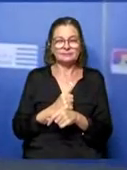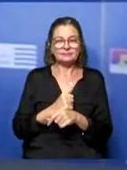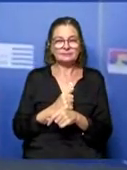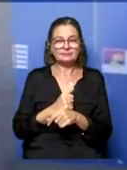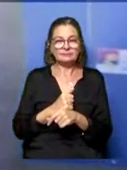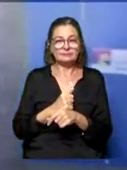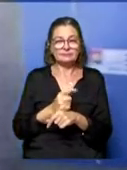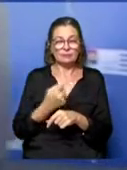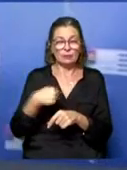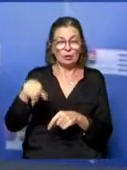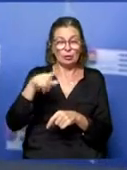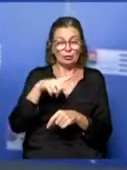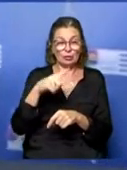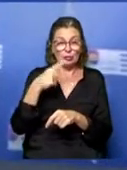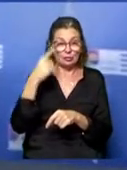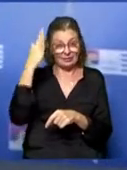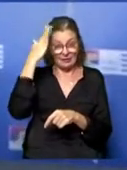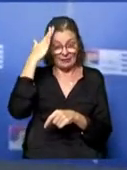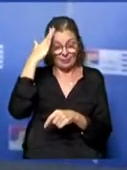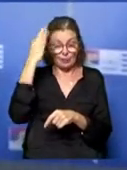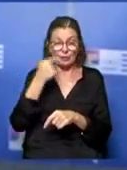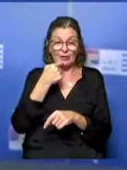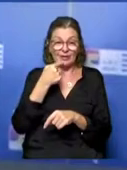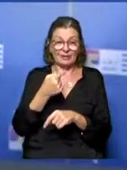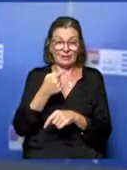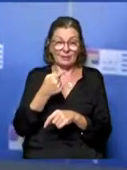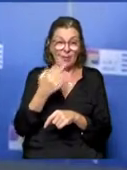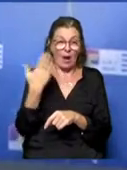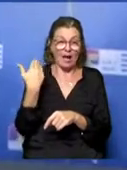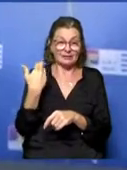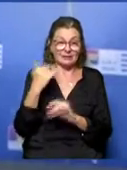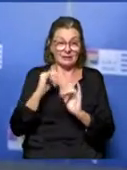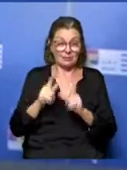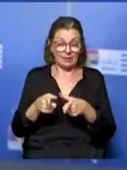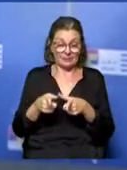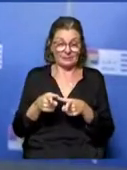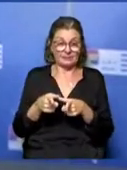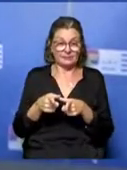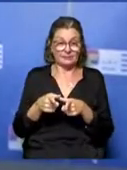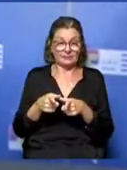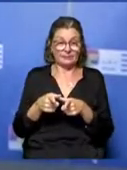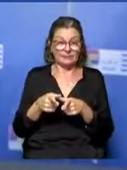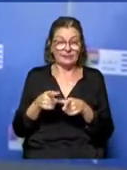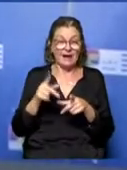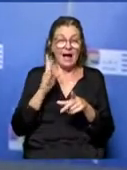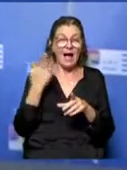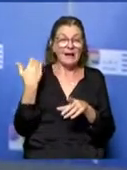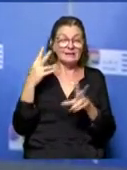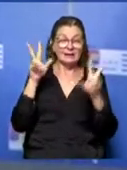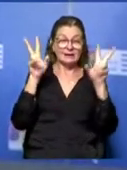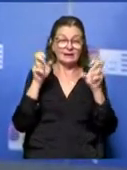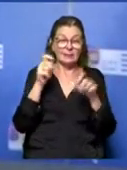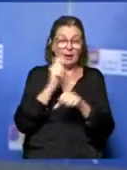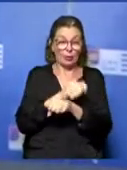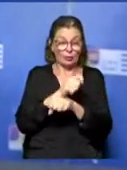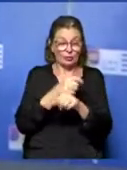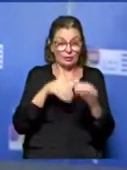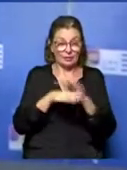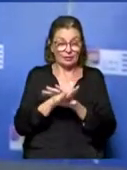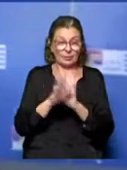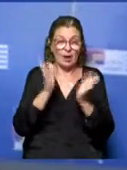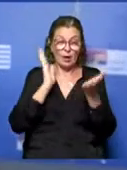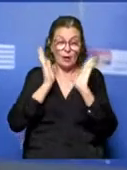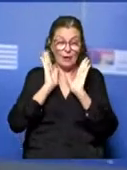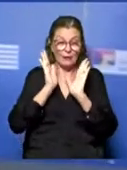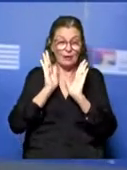No, nosotros somos coherentes con lo que manifestamos en otro caso. Cuando el tema entró en la órbita judicial, son los abogados